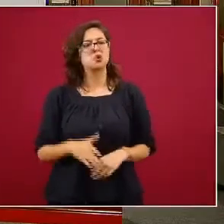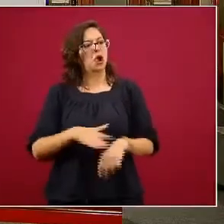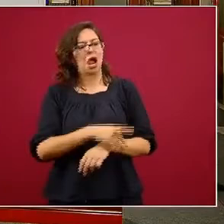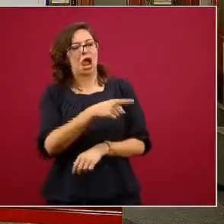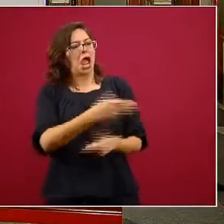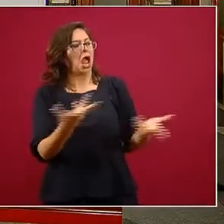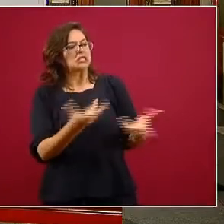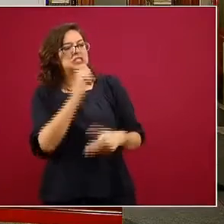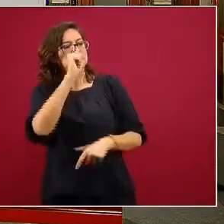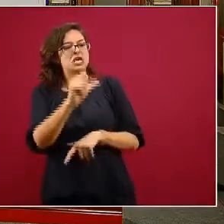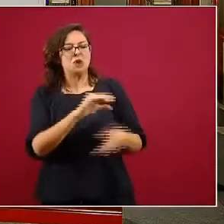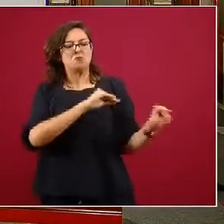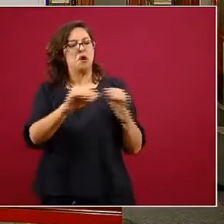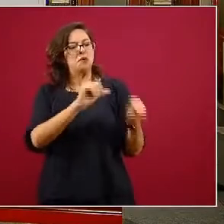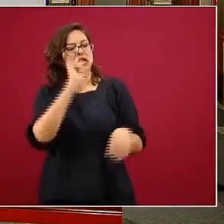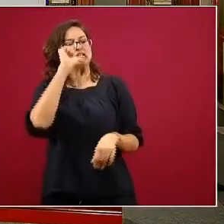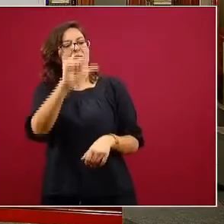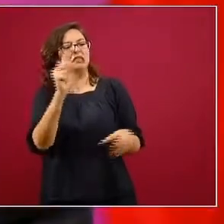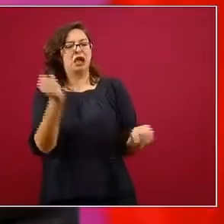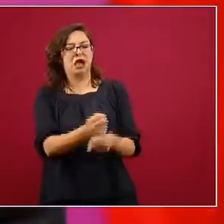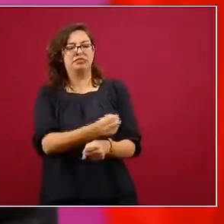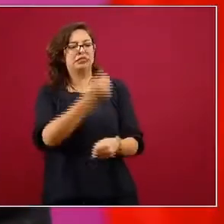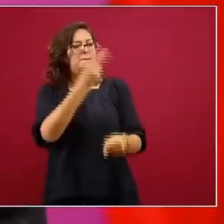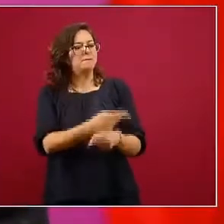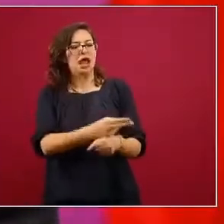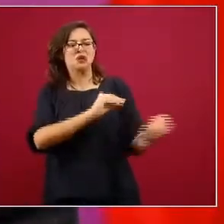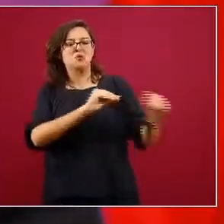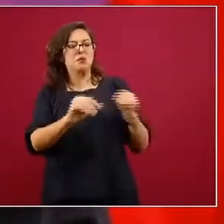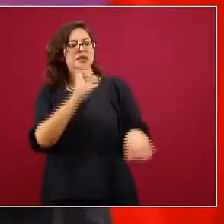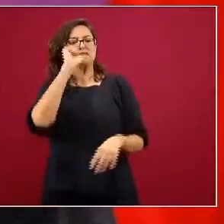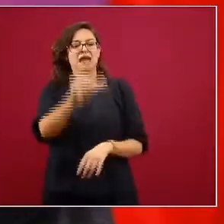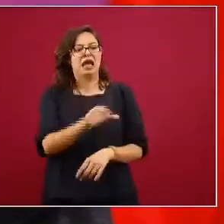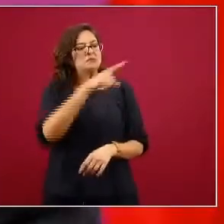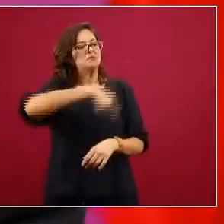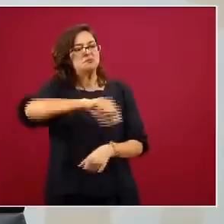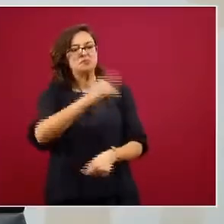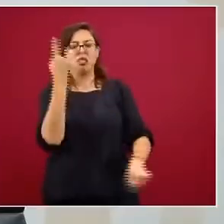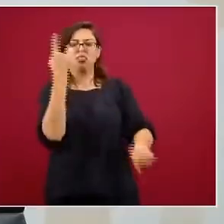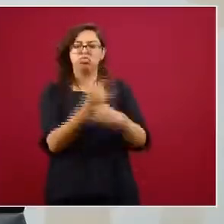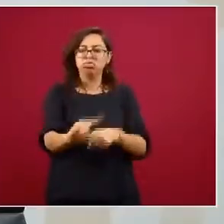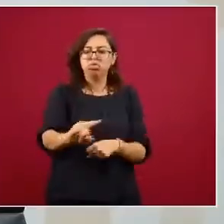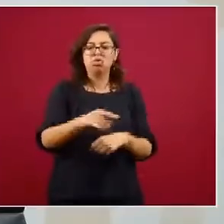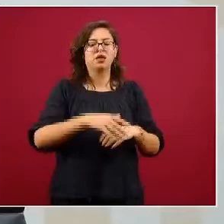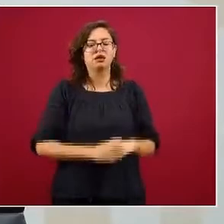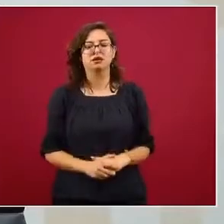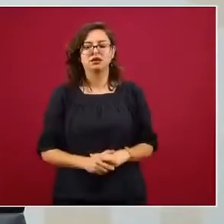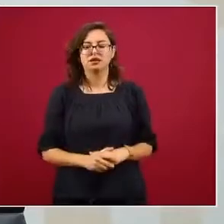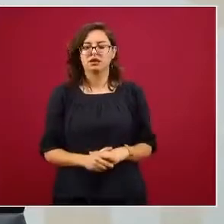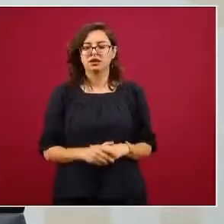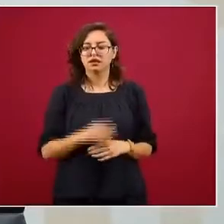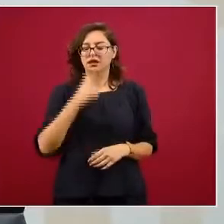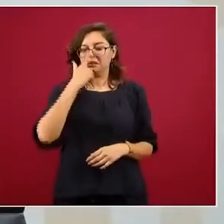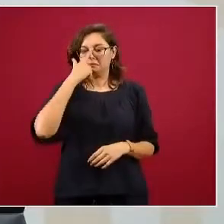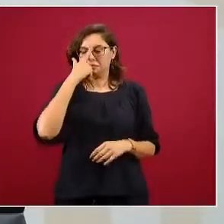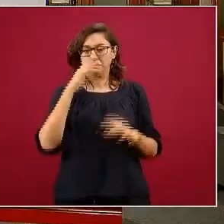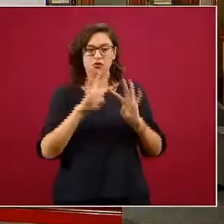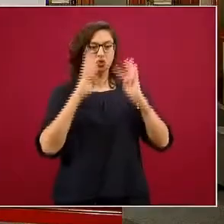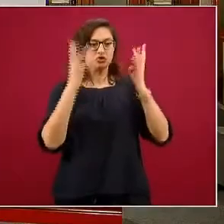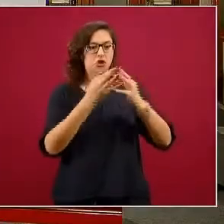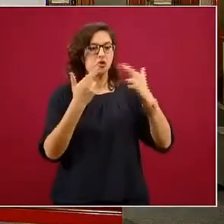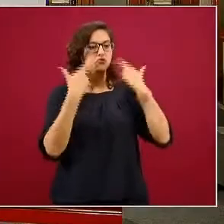inacción, porque no se actuó oportunamente, porque no cumplieron sus atribuciones, porque no se reunió el Consejo de Salubridad